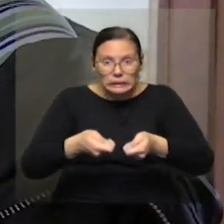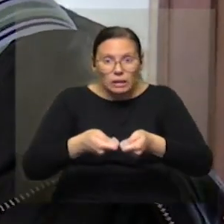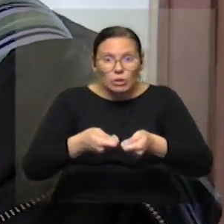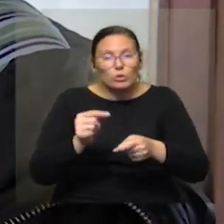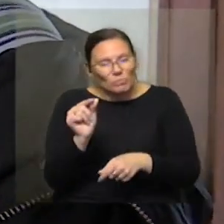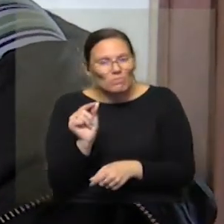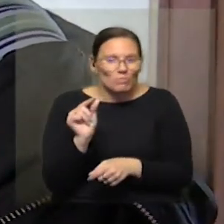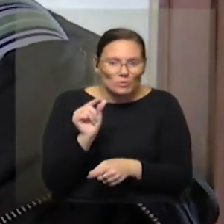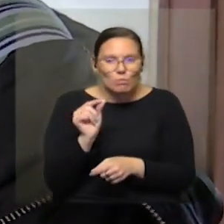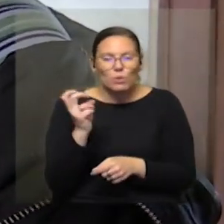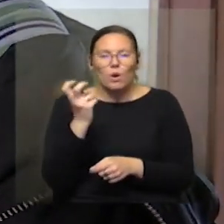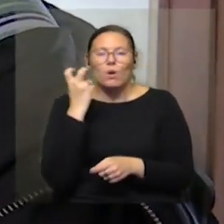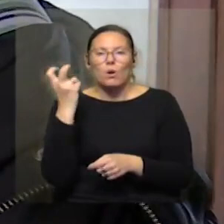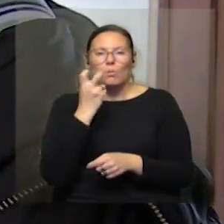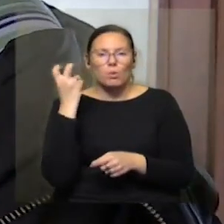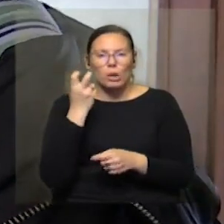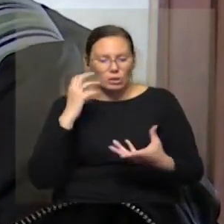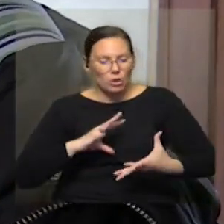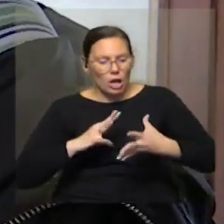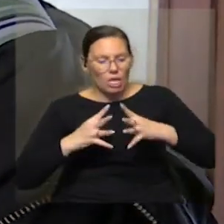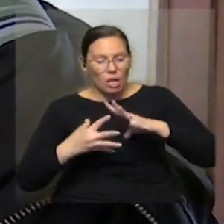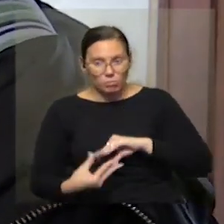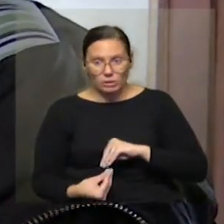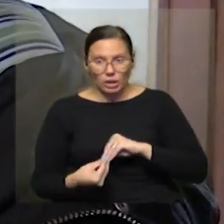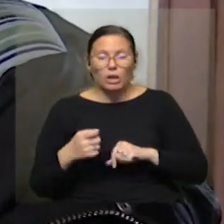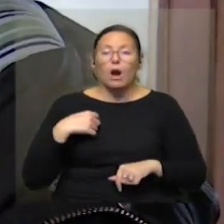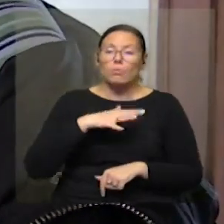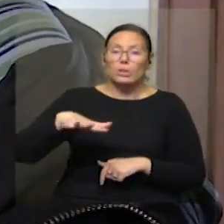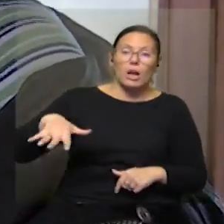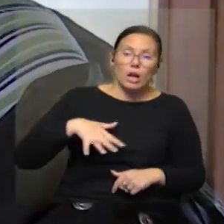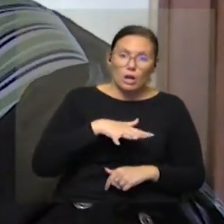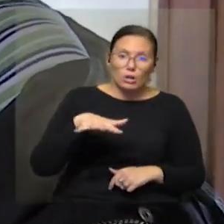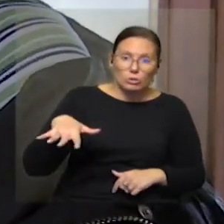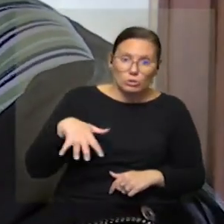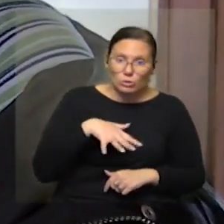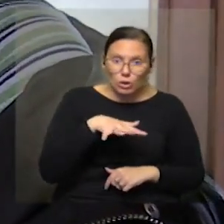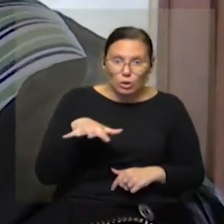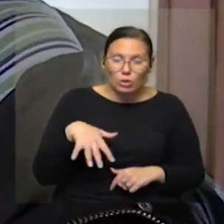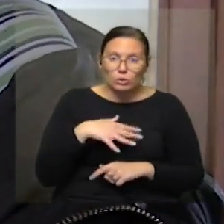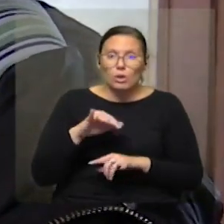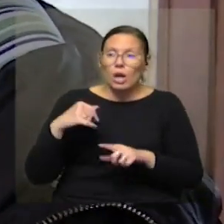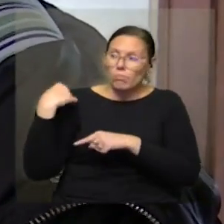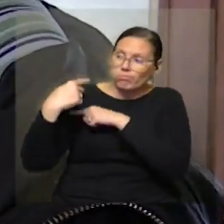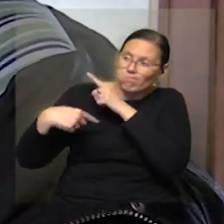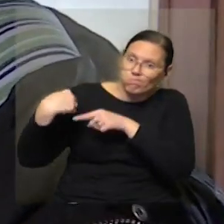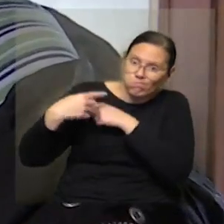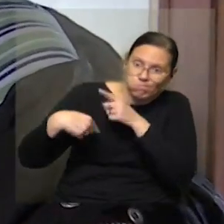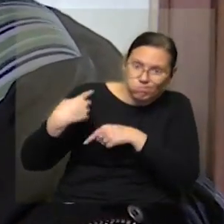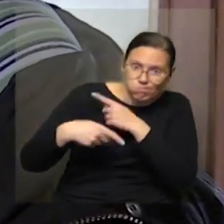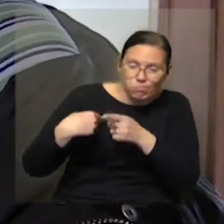son un poco buscando amoldarnos a una sociedad colonialista,